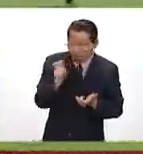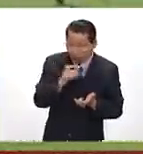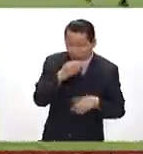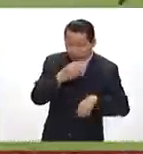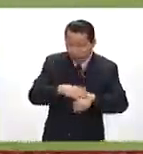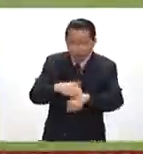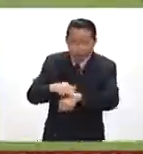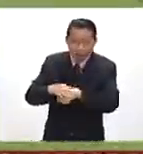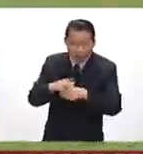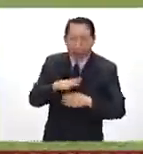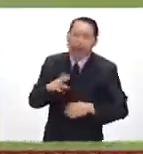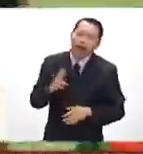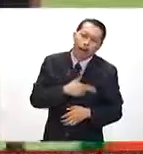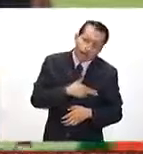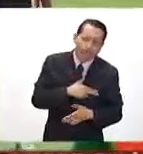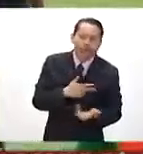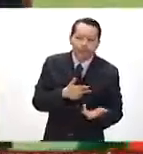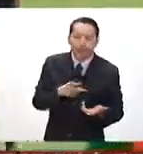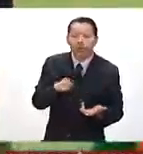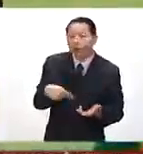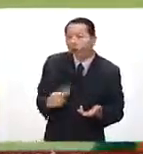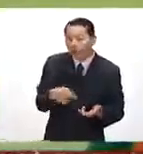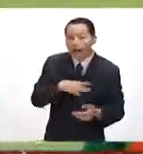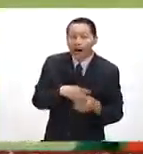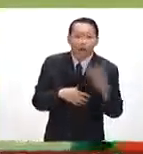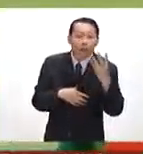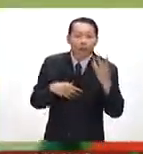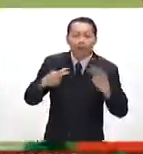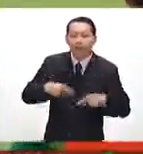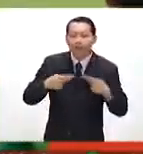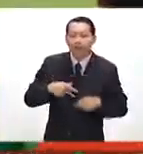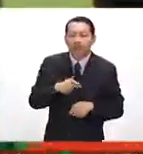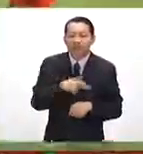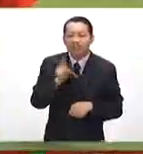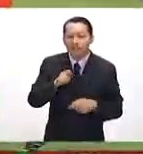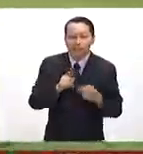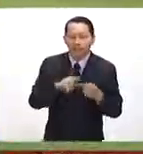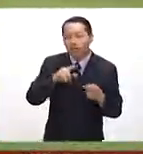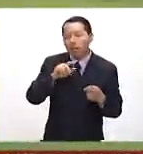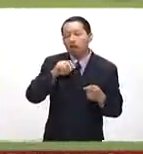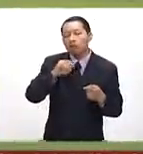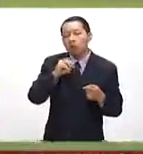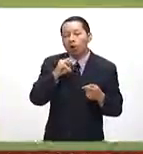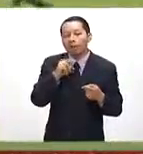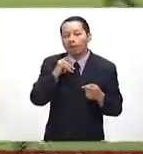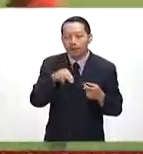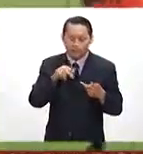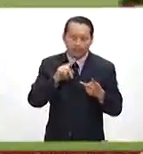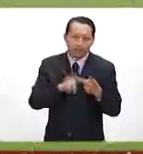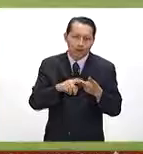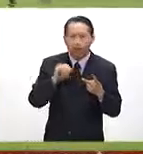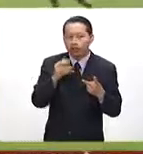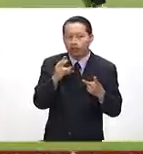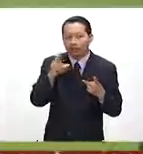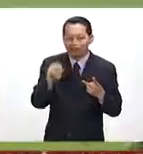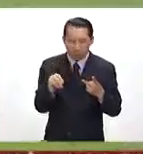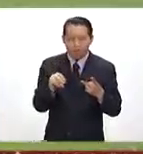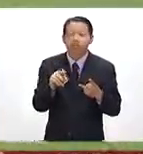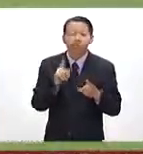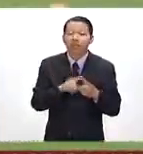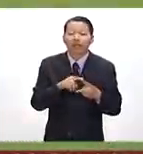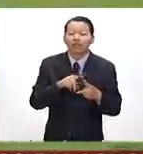en la que no haya habido lesión. En esta ya son 4 los lesionados. Se acaban de sumar Jonathan Dos Santos y Osvaldo Alanís. Jonathan Dos